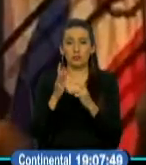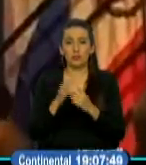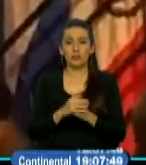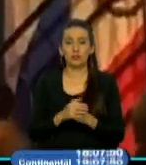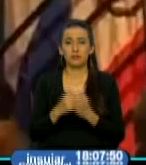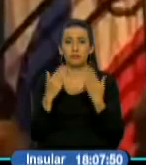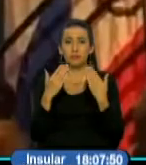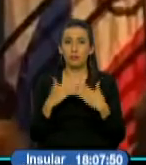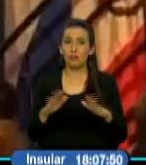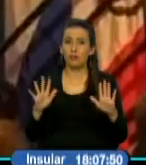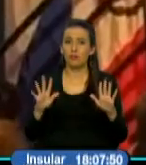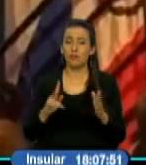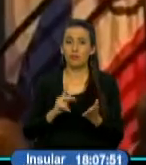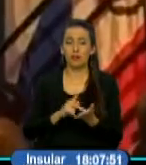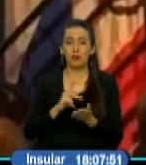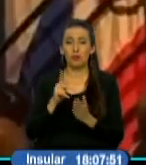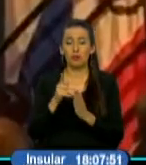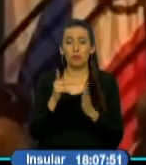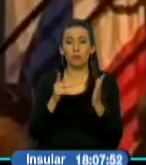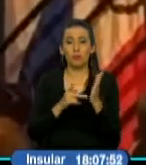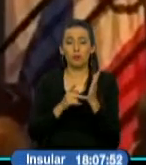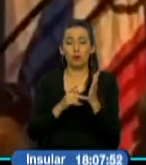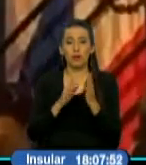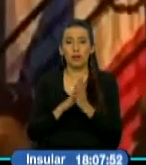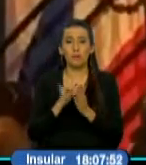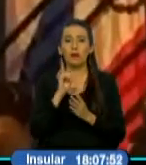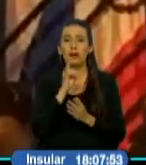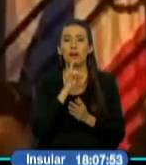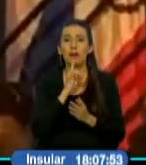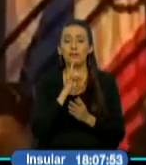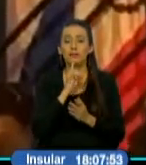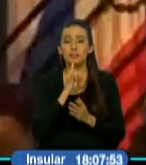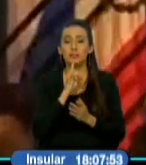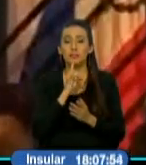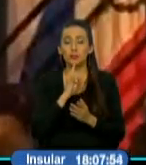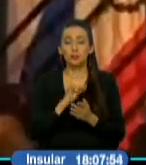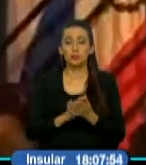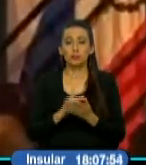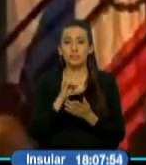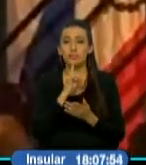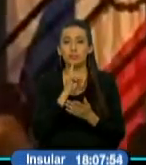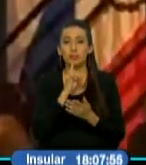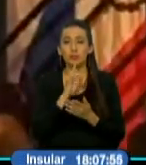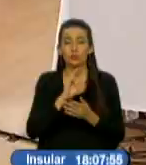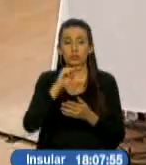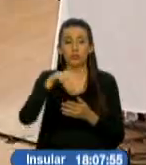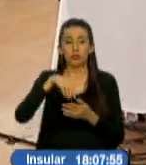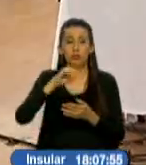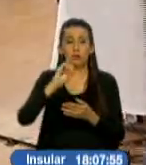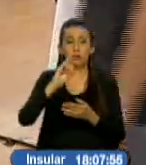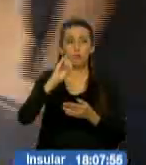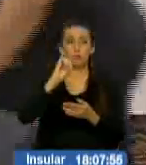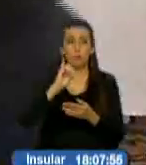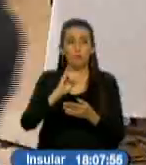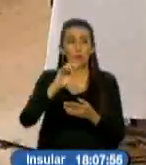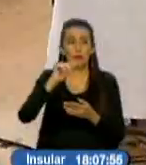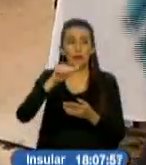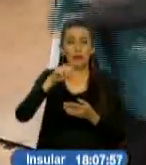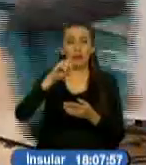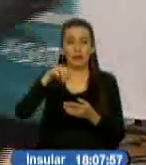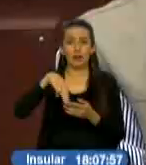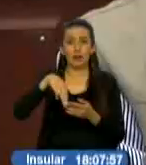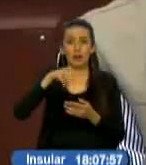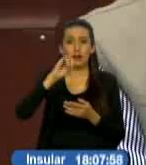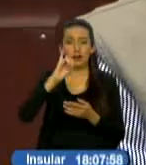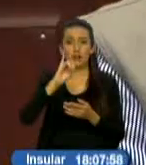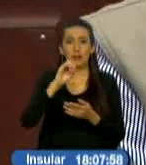Fue durante un evento público realizado en Miami, Estados Unidos. El secretario general de la OEA ratificó lo que el organismo ya